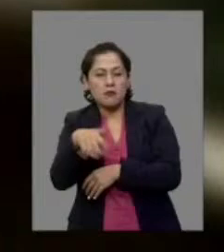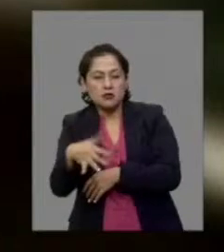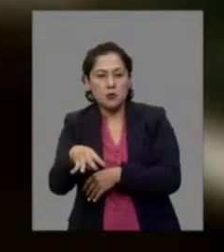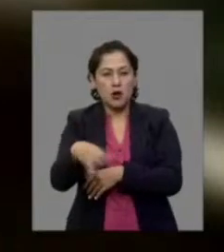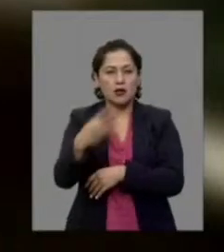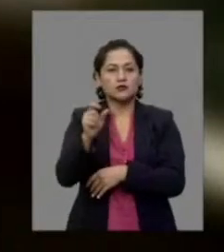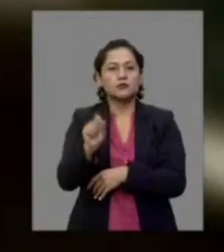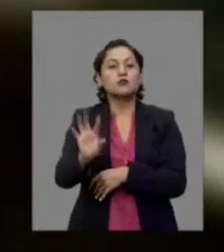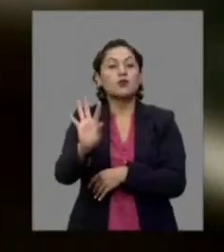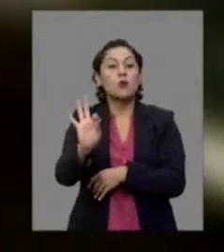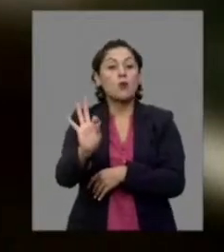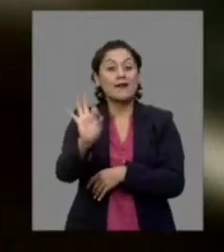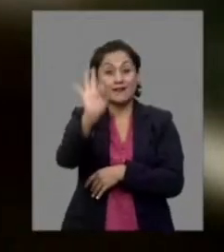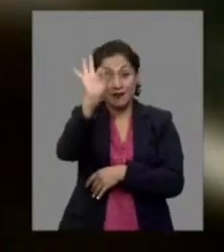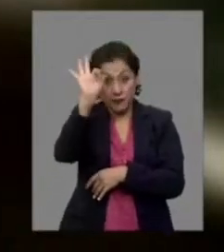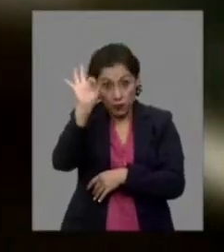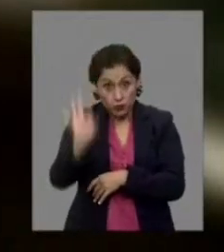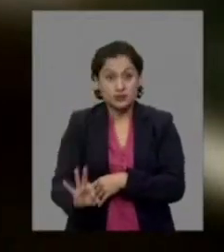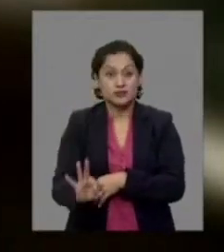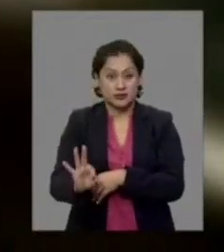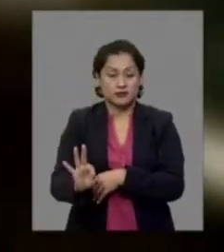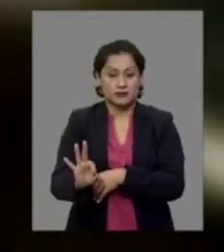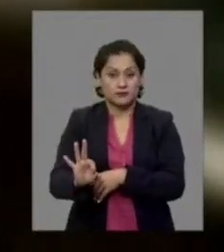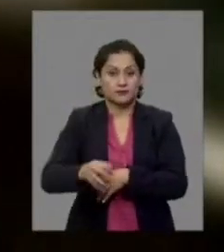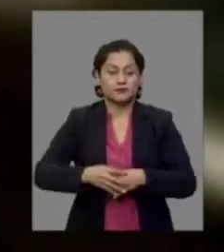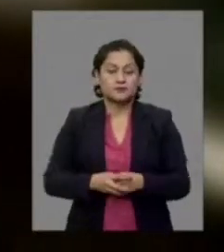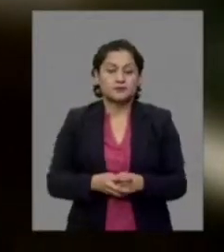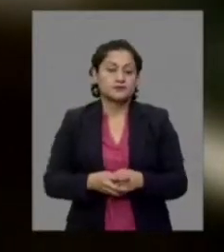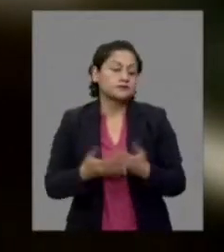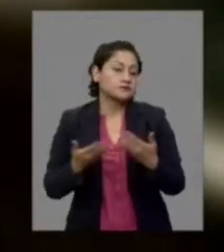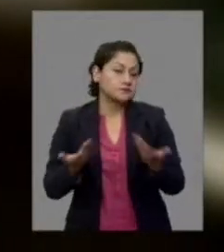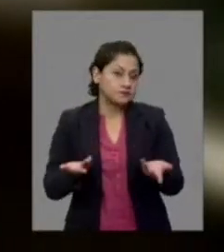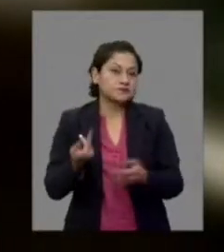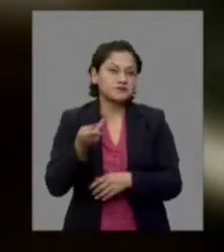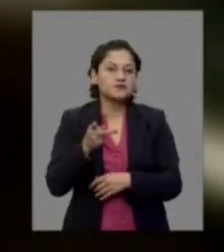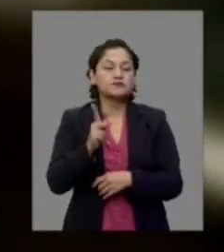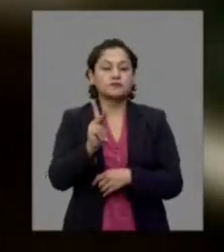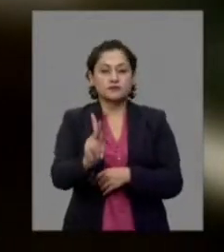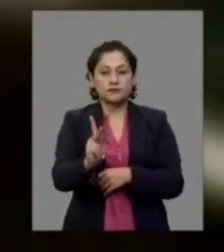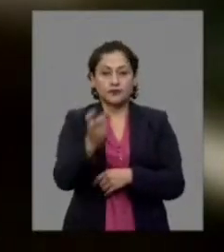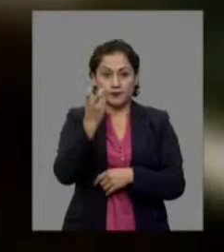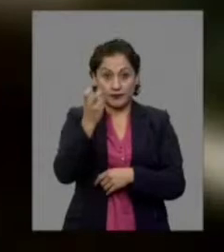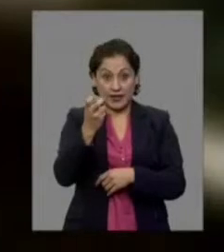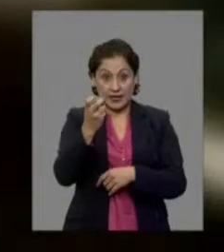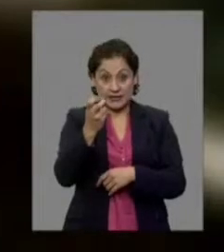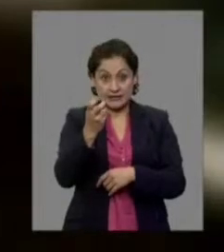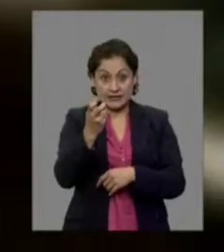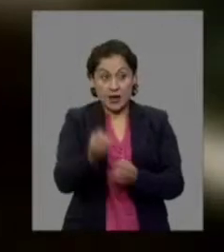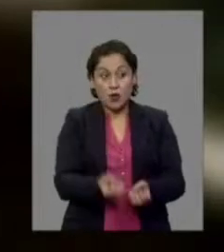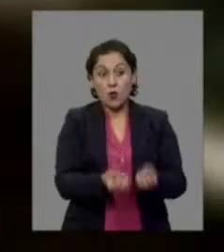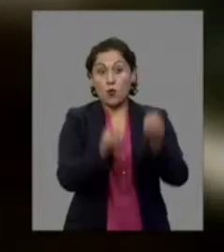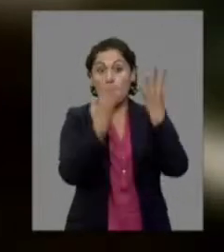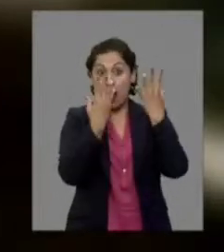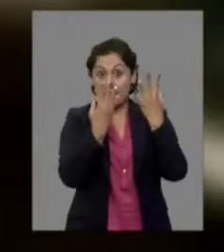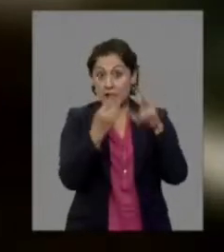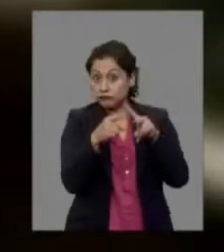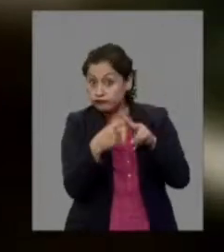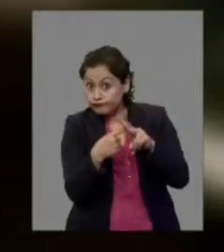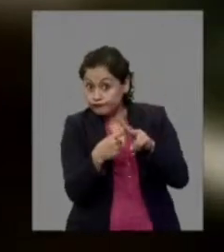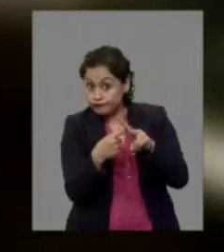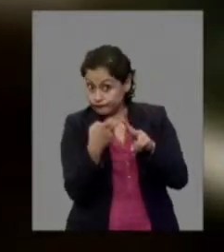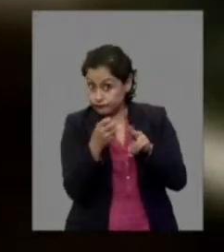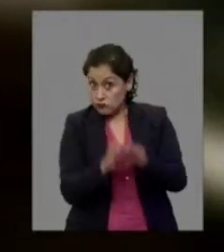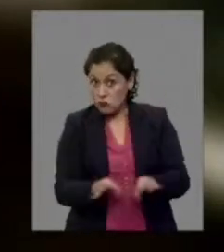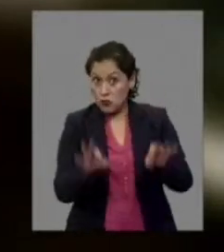14.40% del total de las tesis. Pero no solo el número de criterios en materia penal es importante,